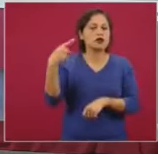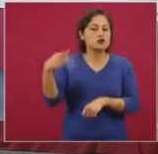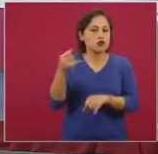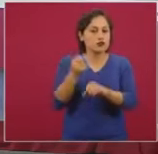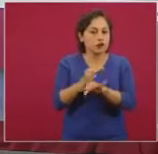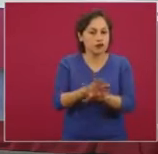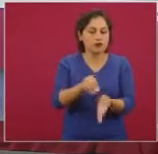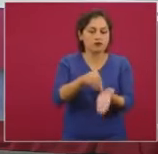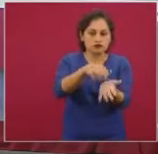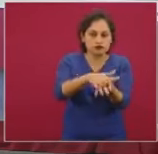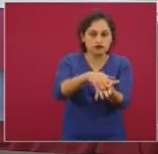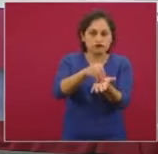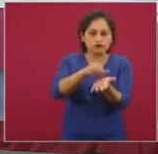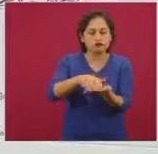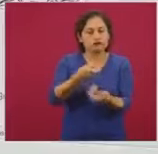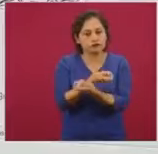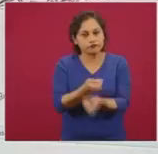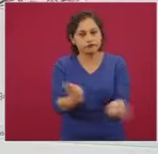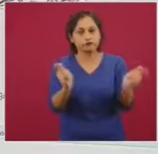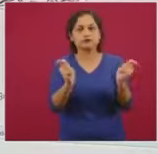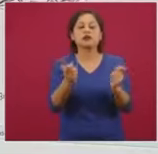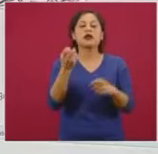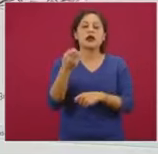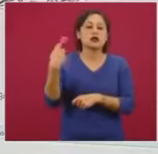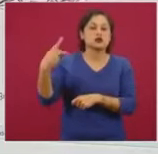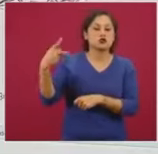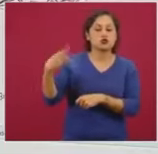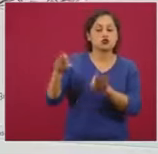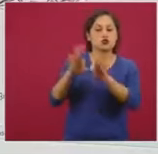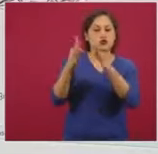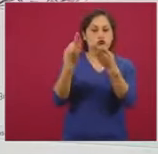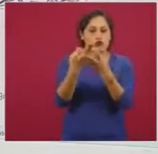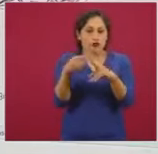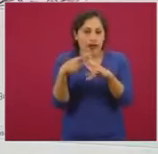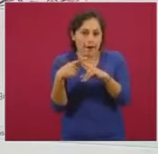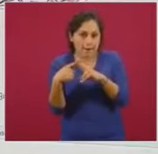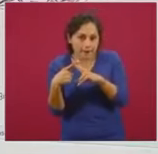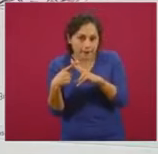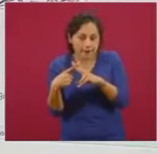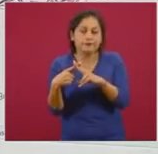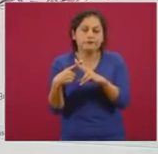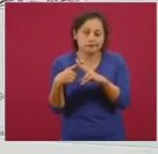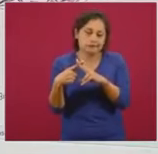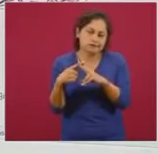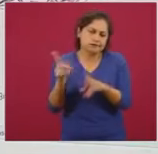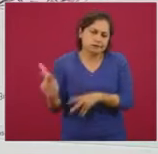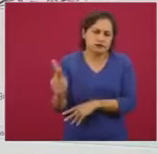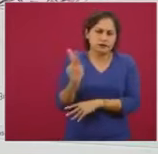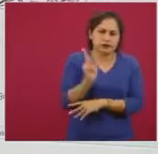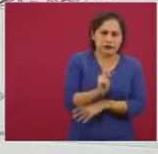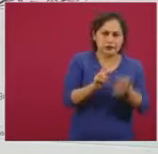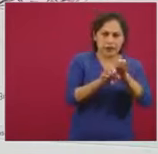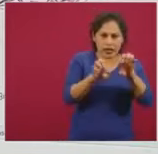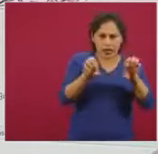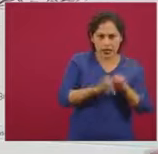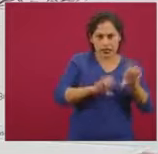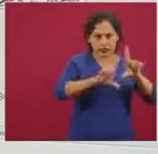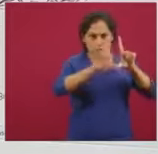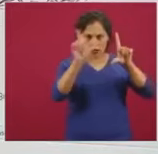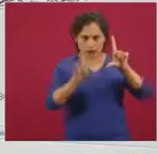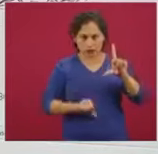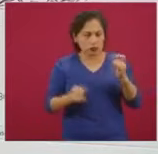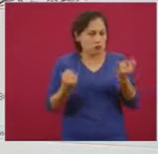periódica las estimaciones, que es con una metodología realmente muy similar a lo que se hace en este grupo más a nivel